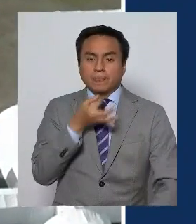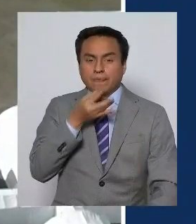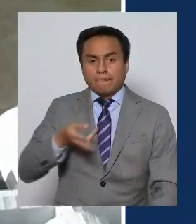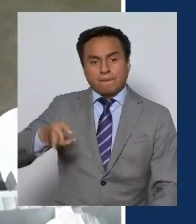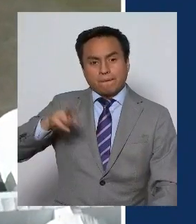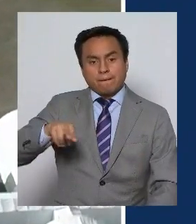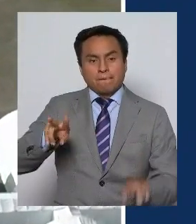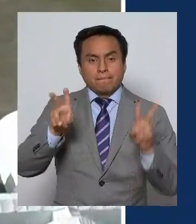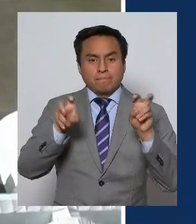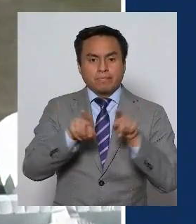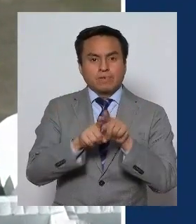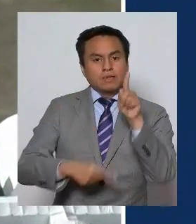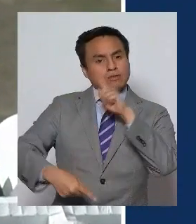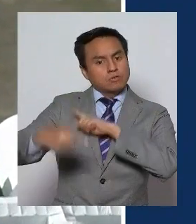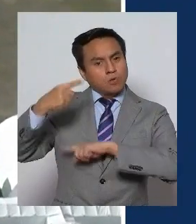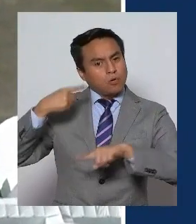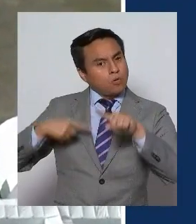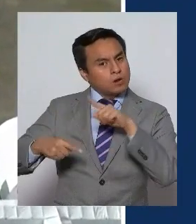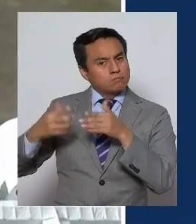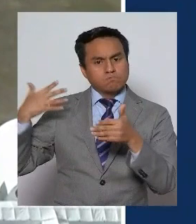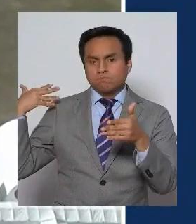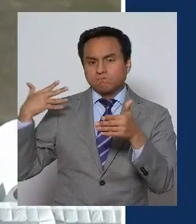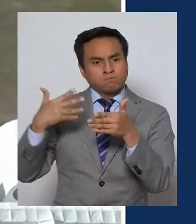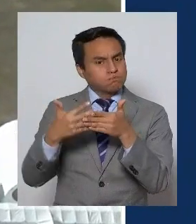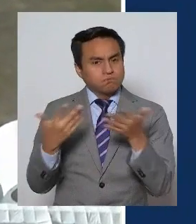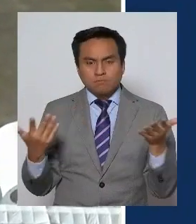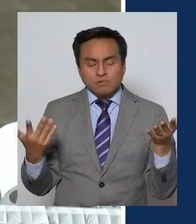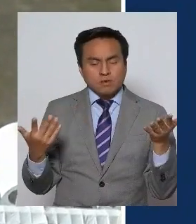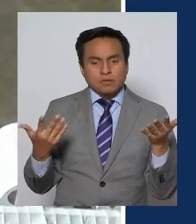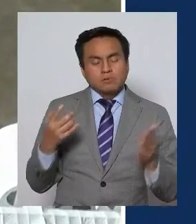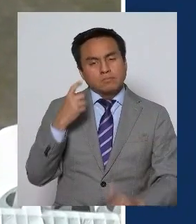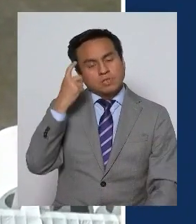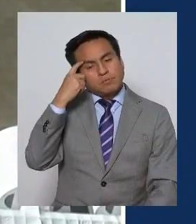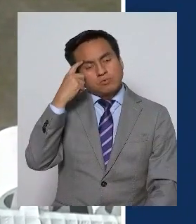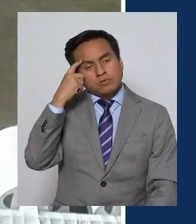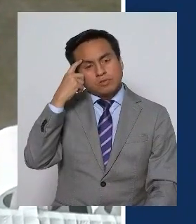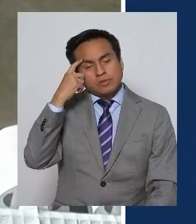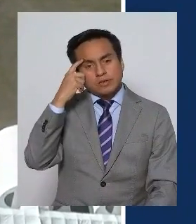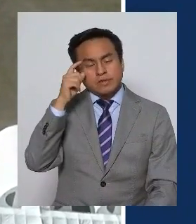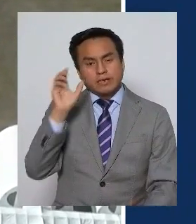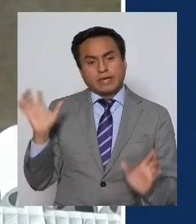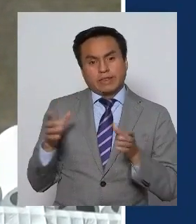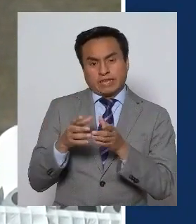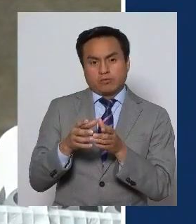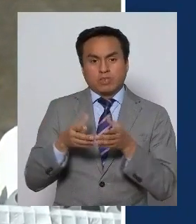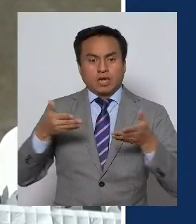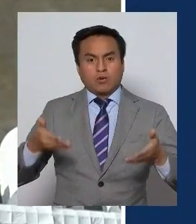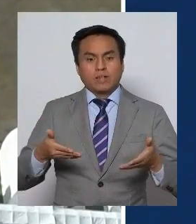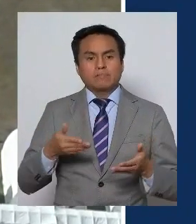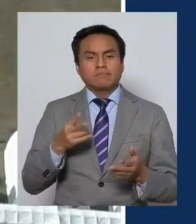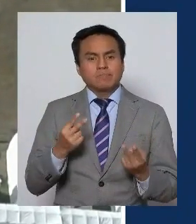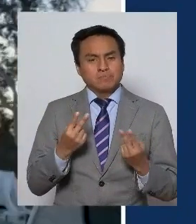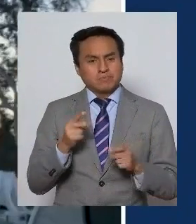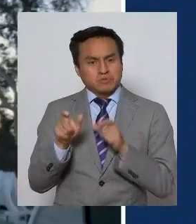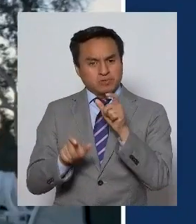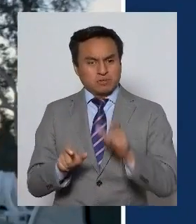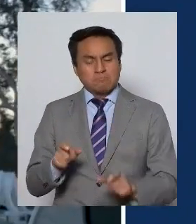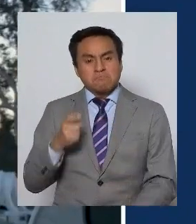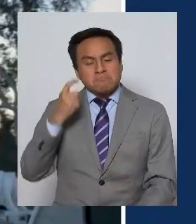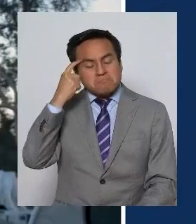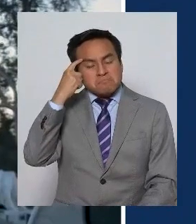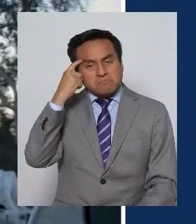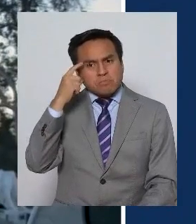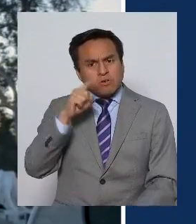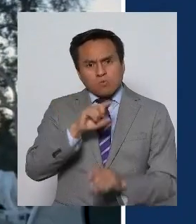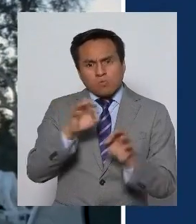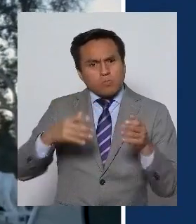un desafío histórico, un desafío del cual las generaciones que hoy día están vivas no tienen